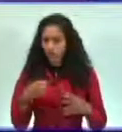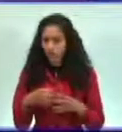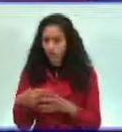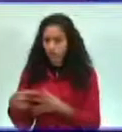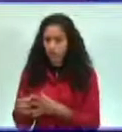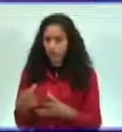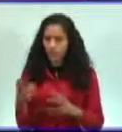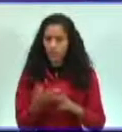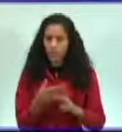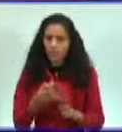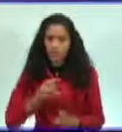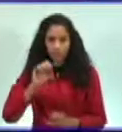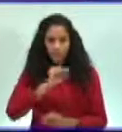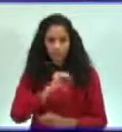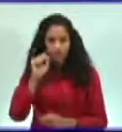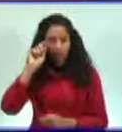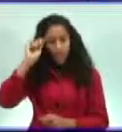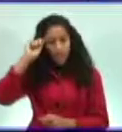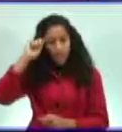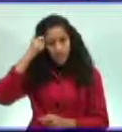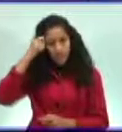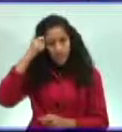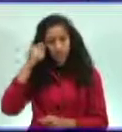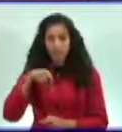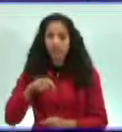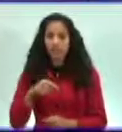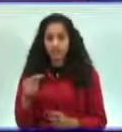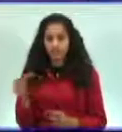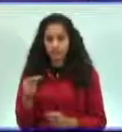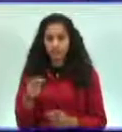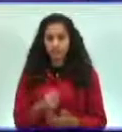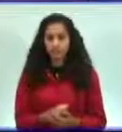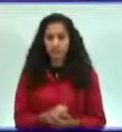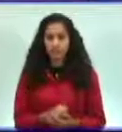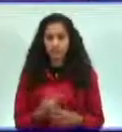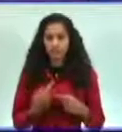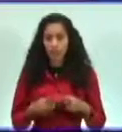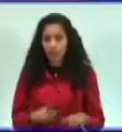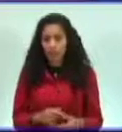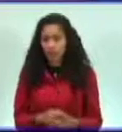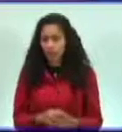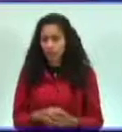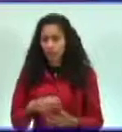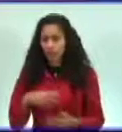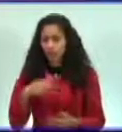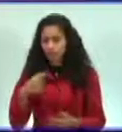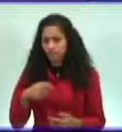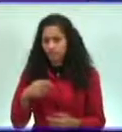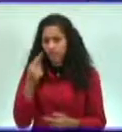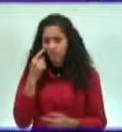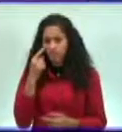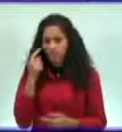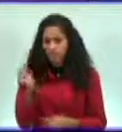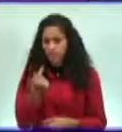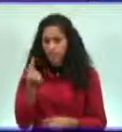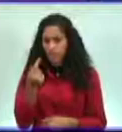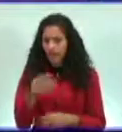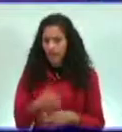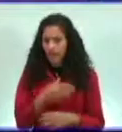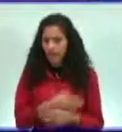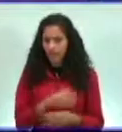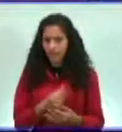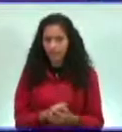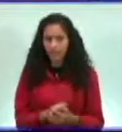lograr la memorización de estos ejercicios básicos. Pero, qué deben conocer para dar cumplimiento a